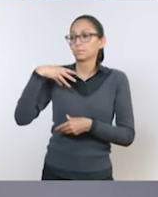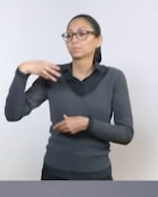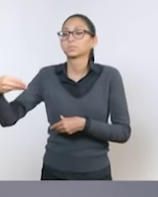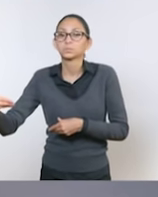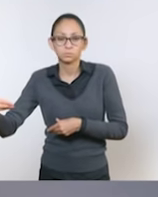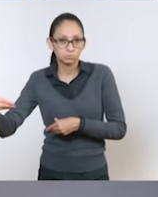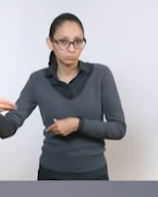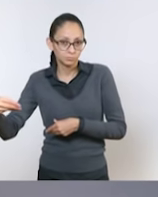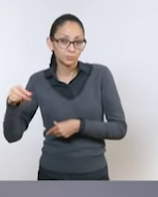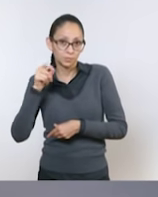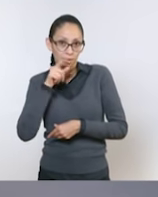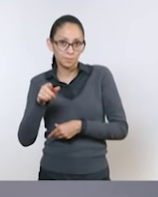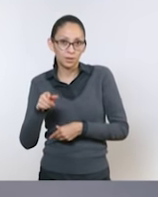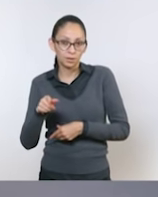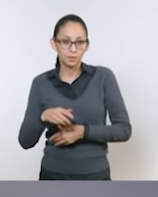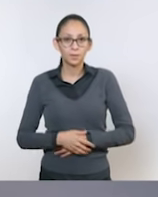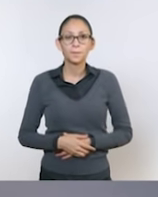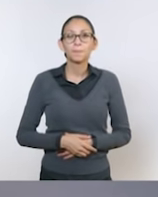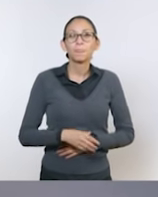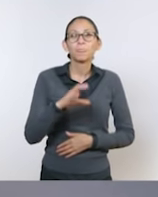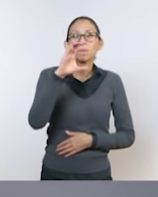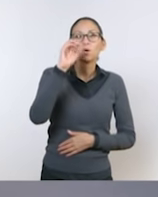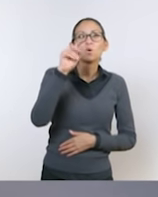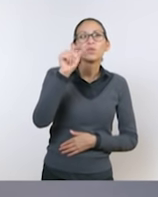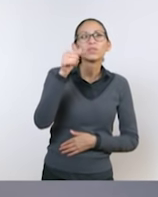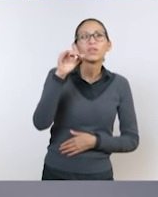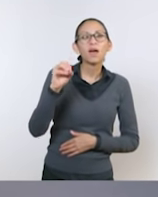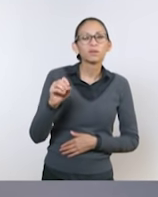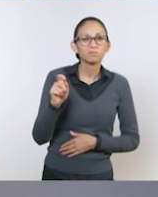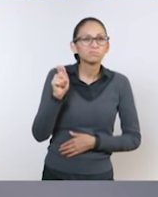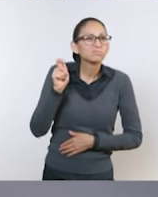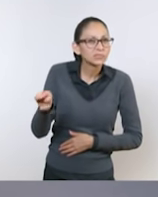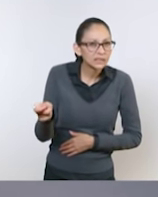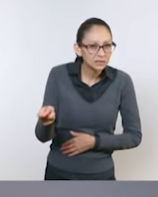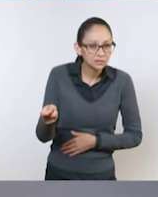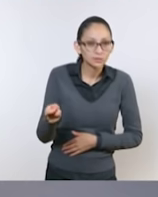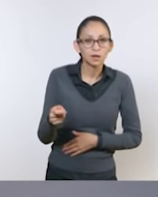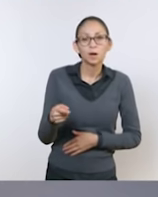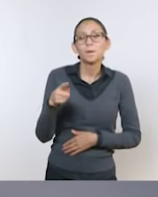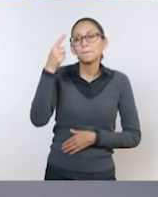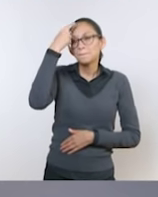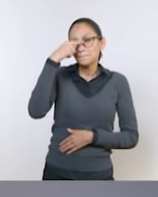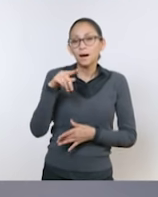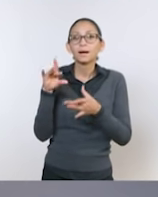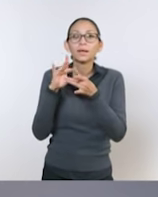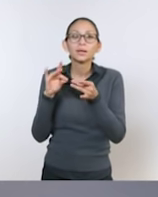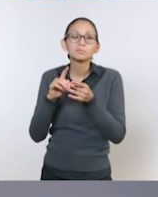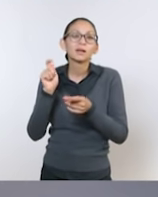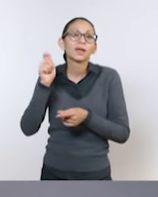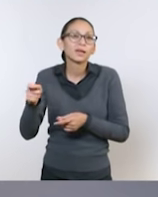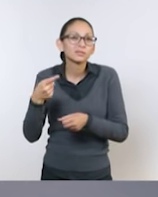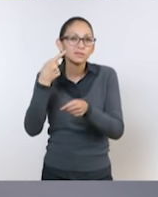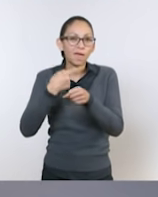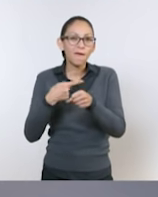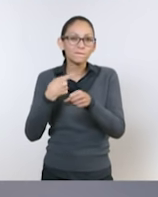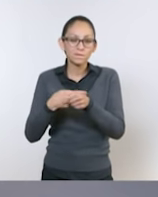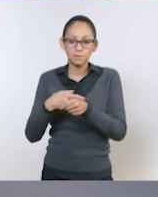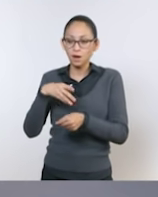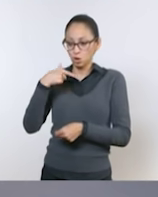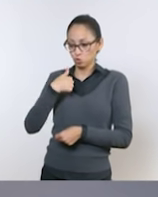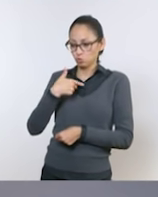a otra, directa o indirectamente. La palabra contagiosa también se utiliza para